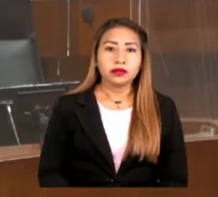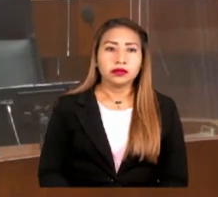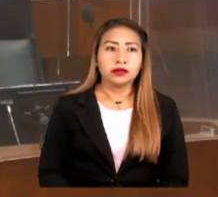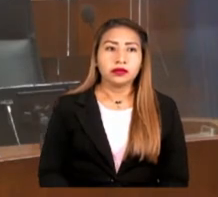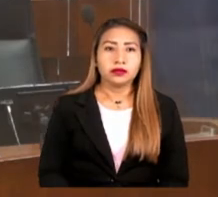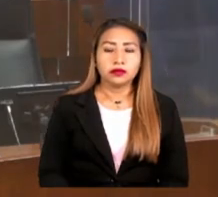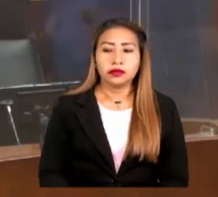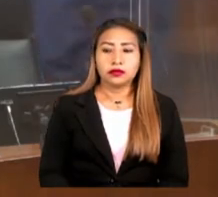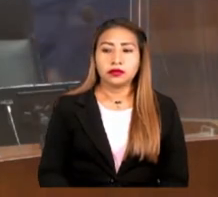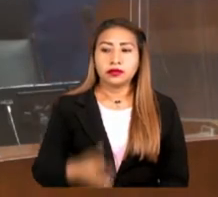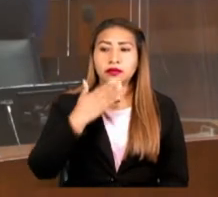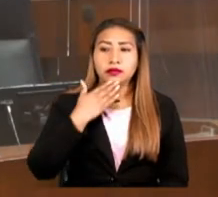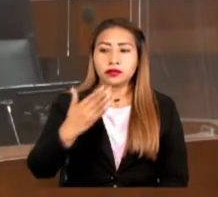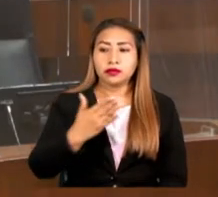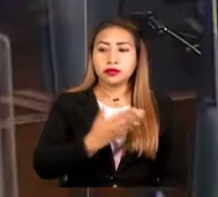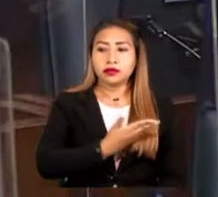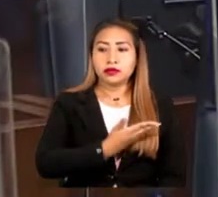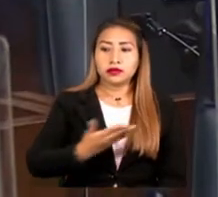Gracias, señor presidente.